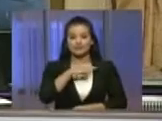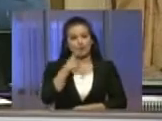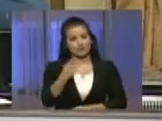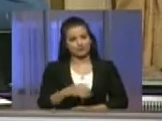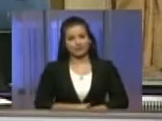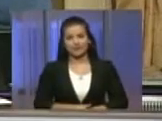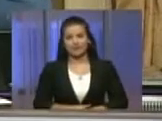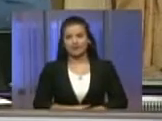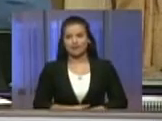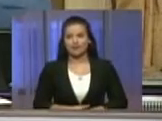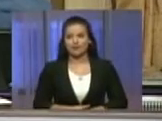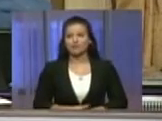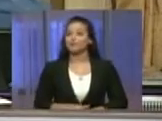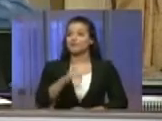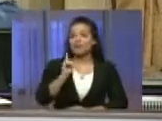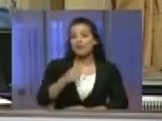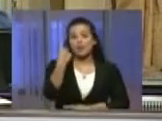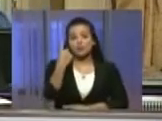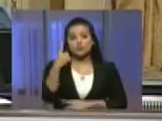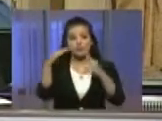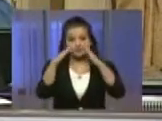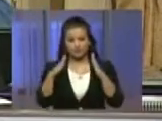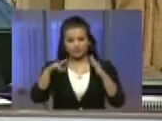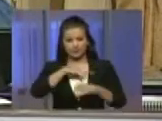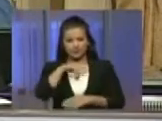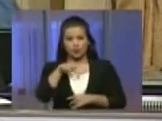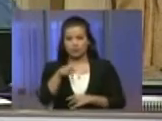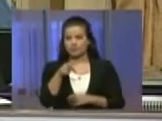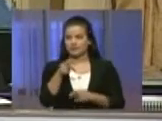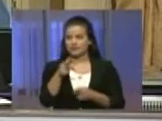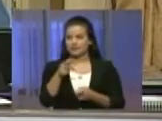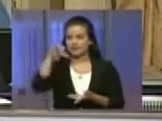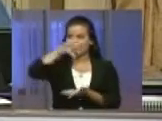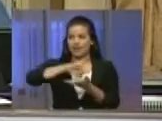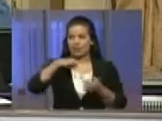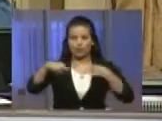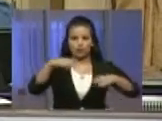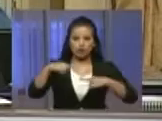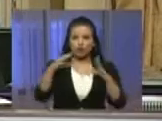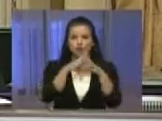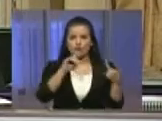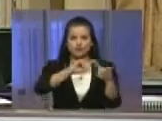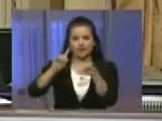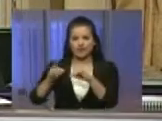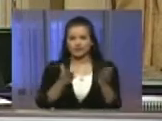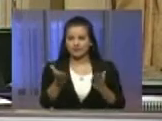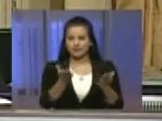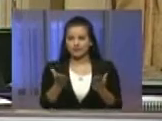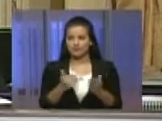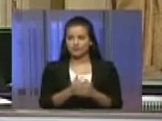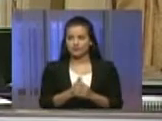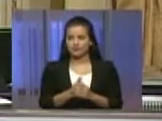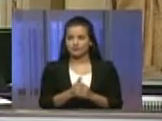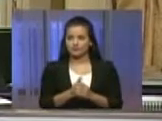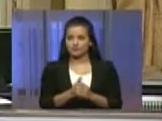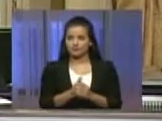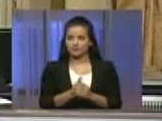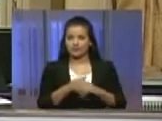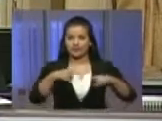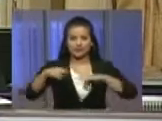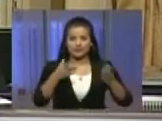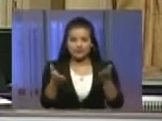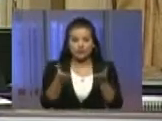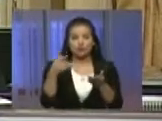Misión Precisamente es un gran centro de coordinación de todos los servicios que prestan las